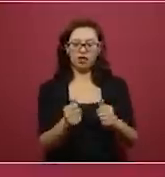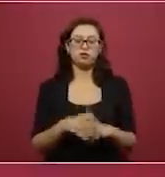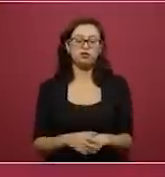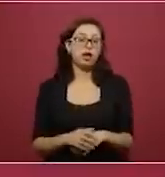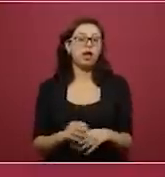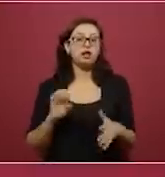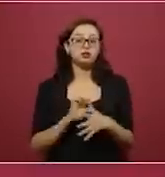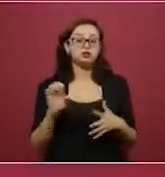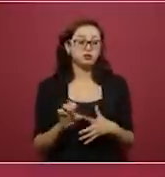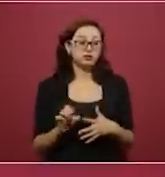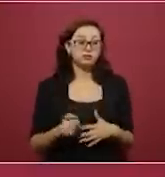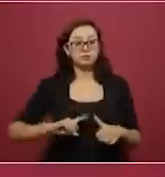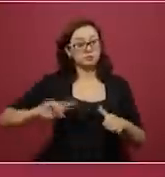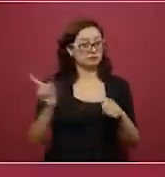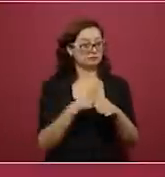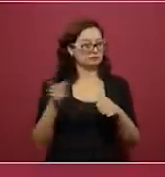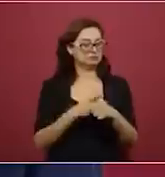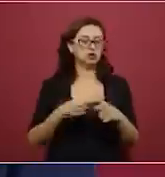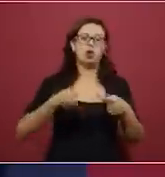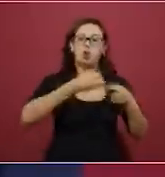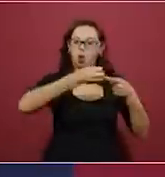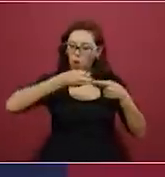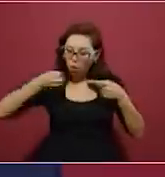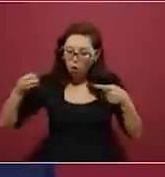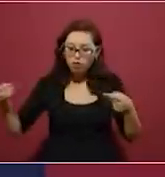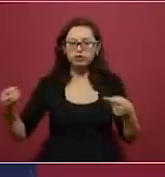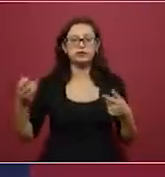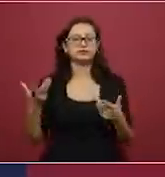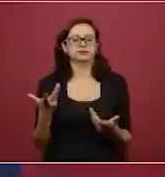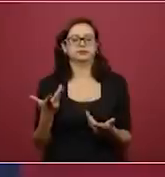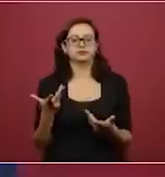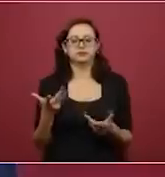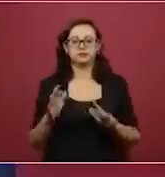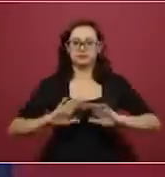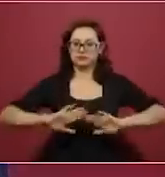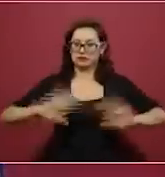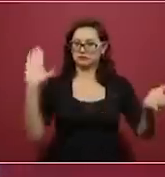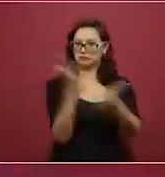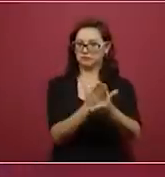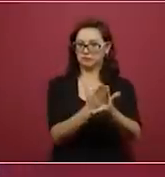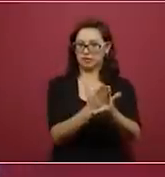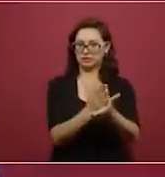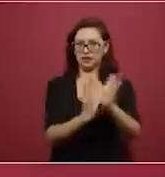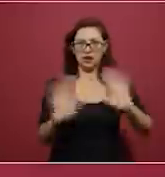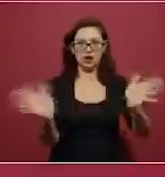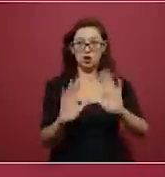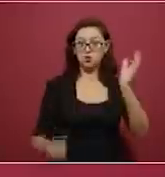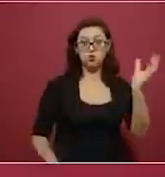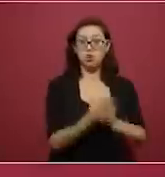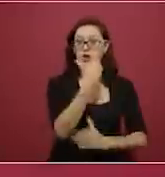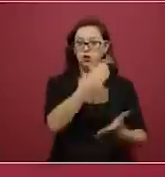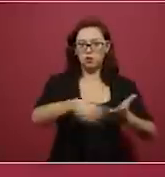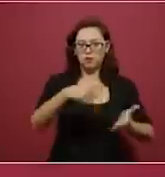es poner orden es decir no se compran equipos nuevos